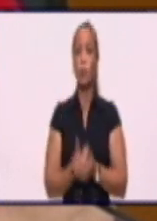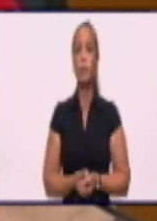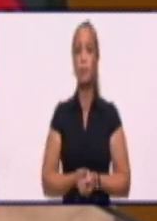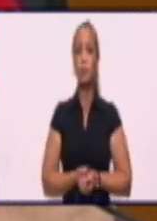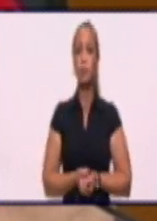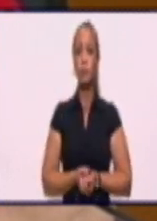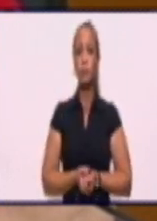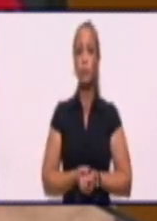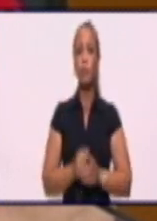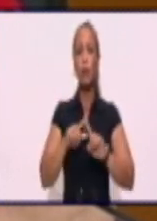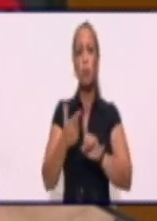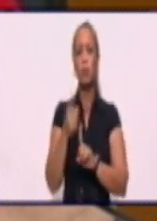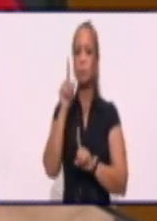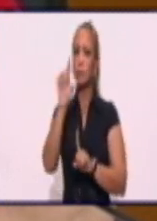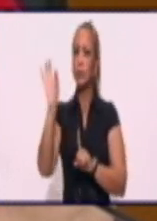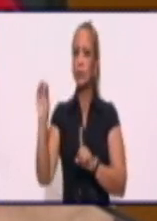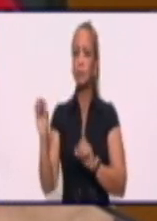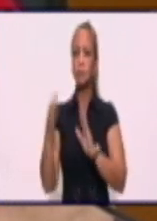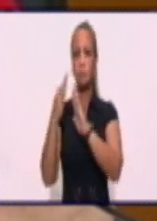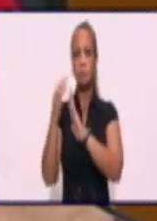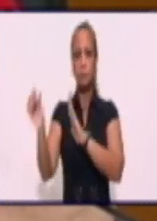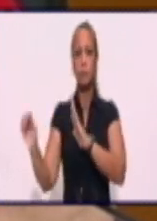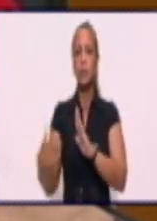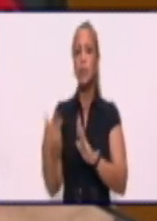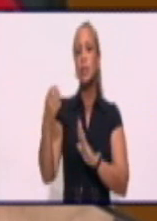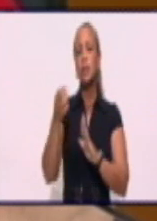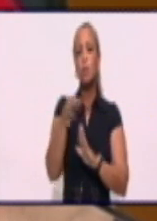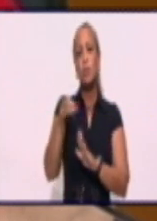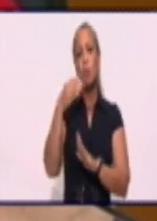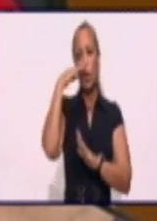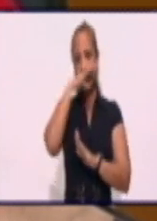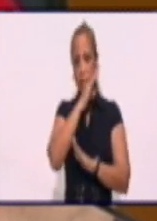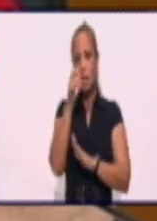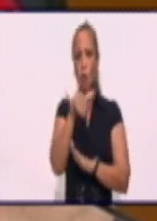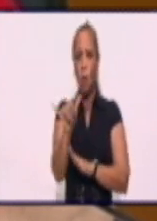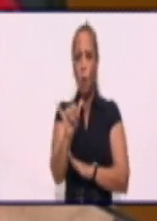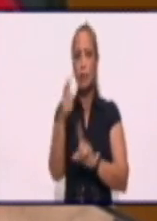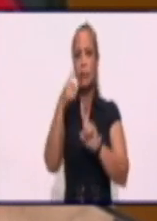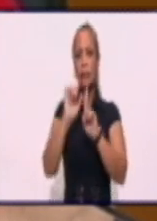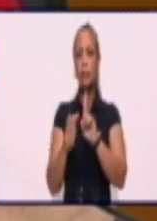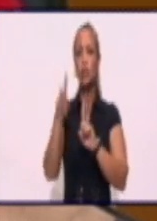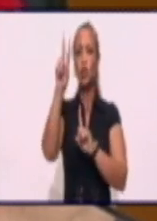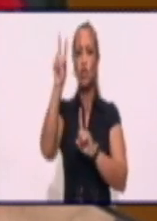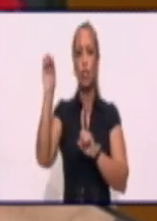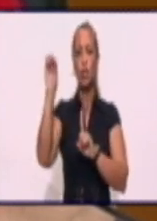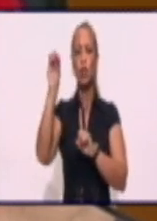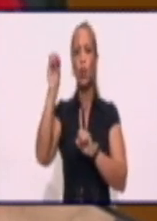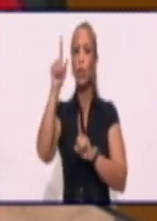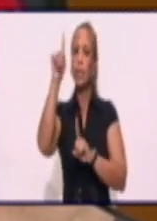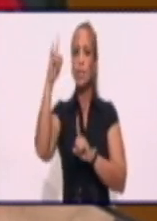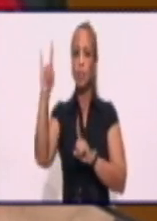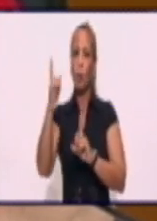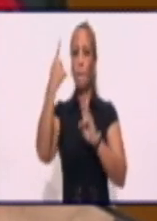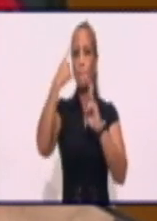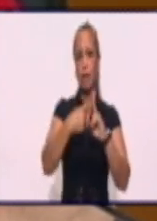por 100.000 habitantes. Municipio Guisa, con 100 casos y una tasa de 219. Bayamo,